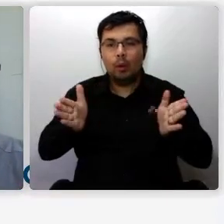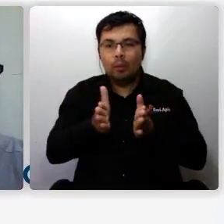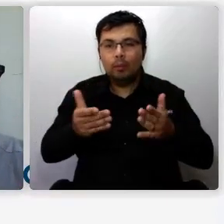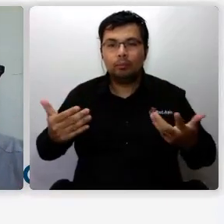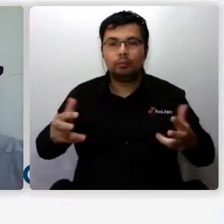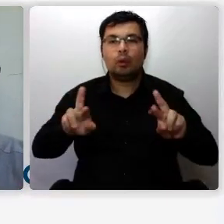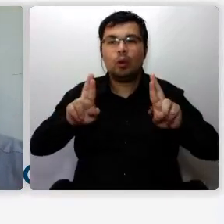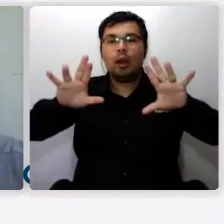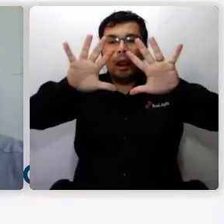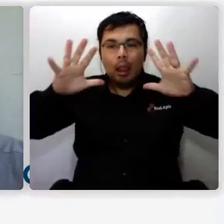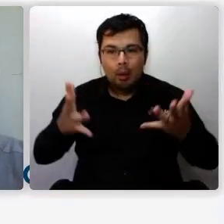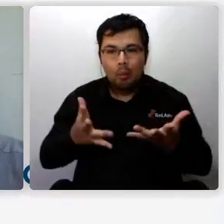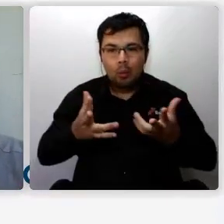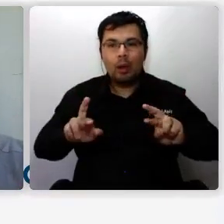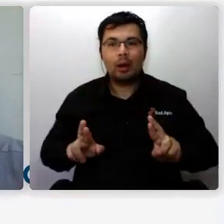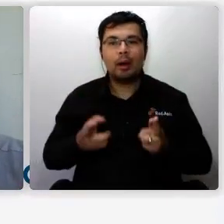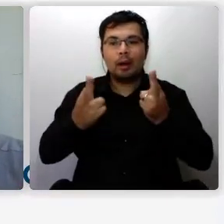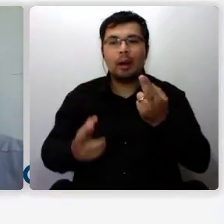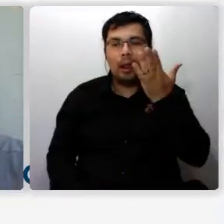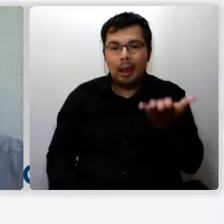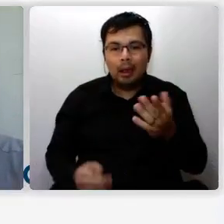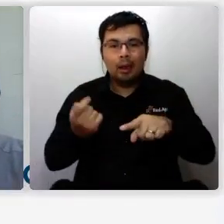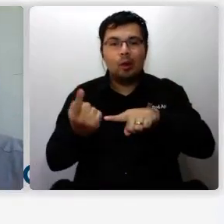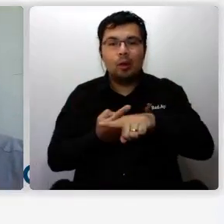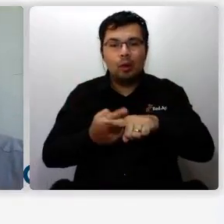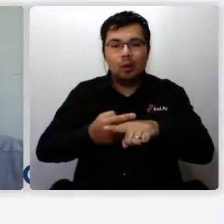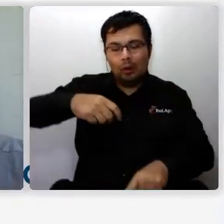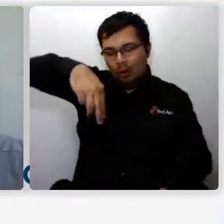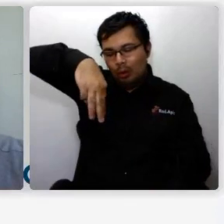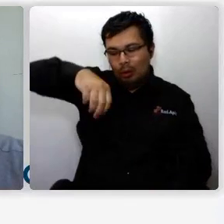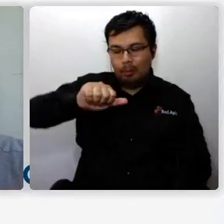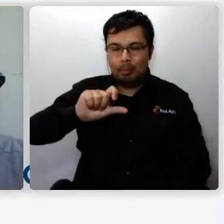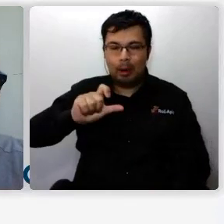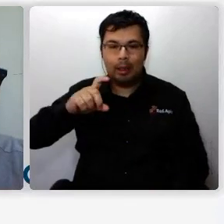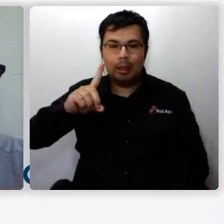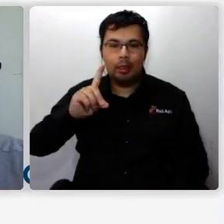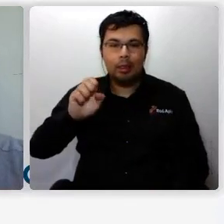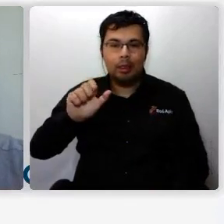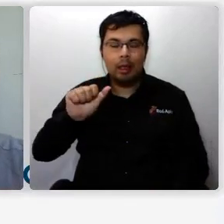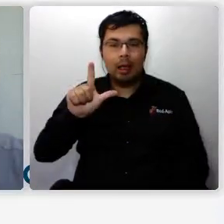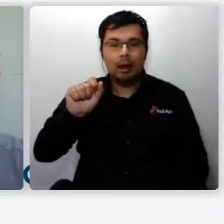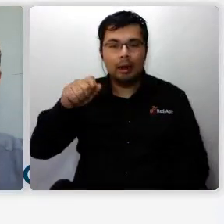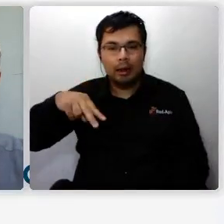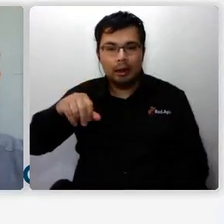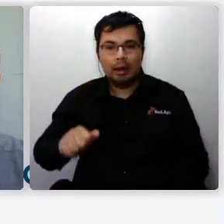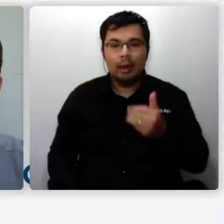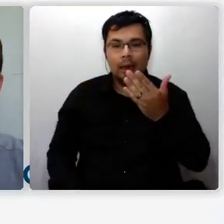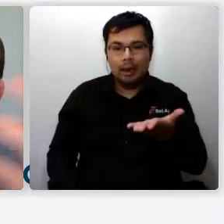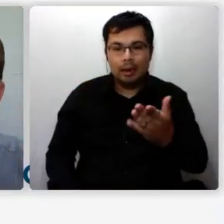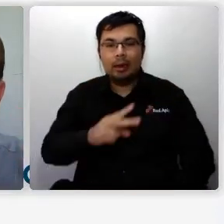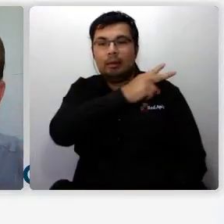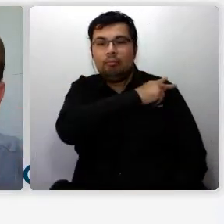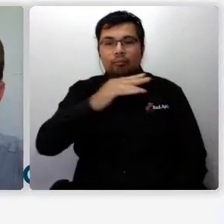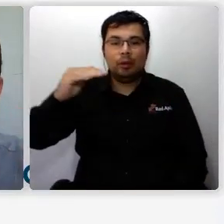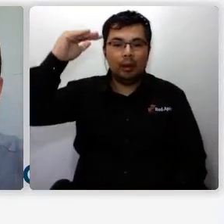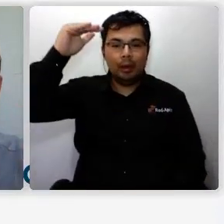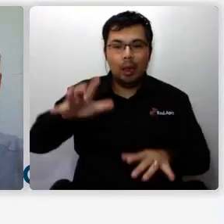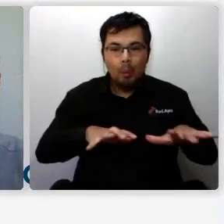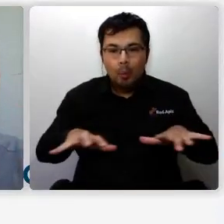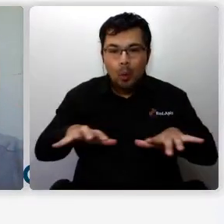estar conversando también con Magdalena Gutiérrez, ella es gerente de productos Consumidor Digital Chile y Paraguay de Mastercard. Nos va